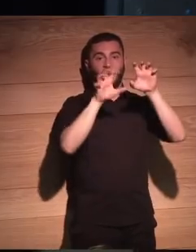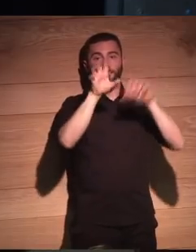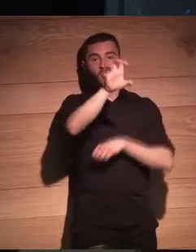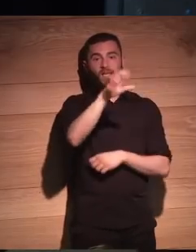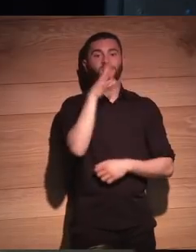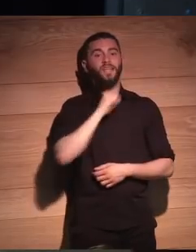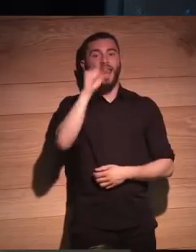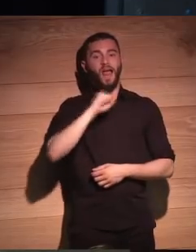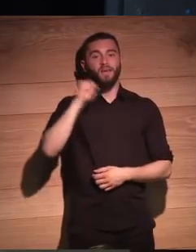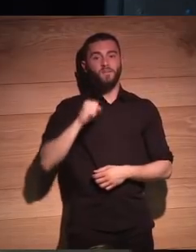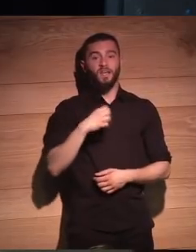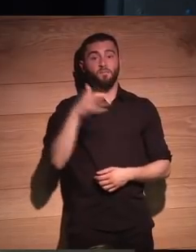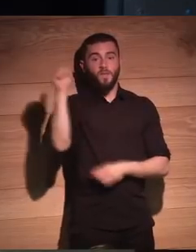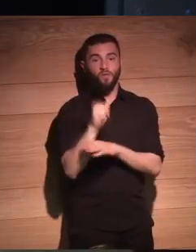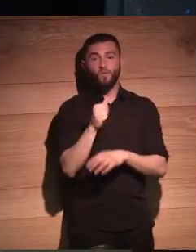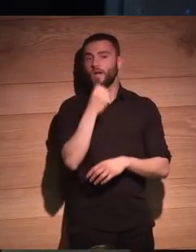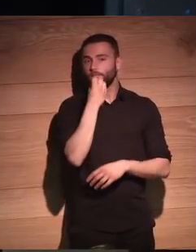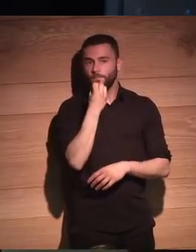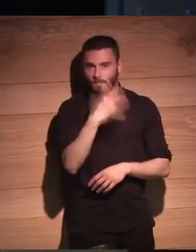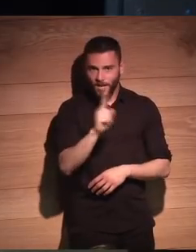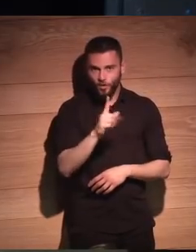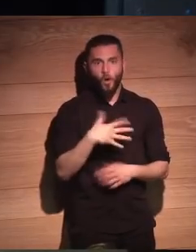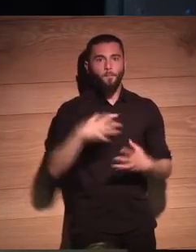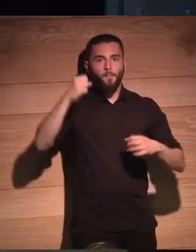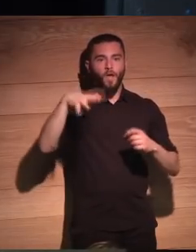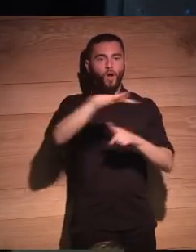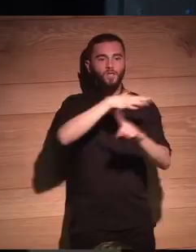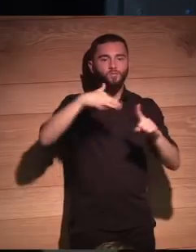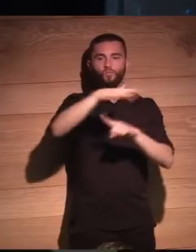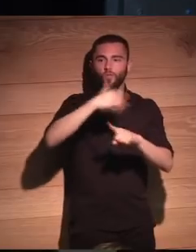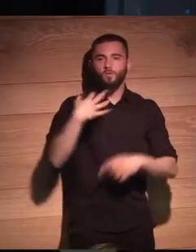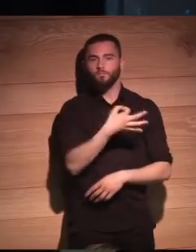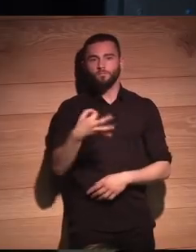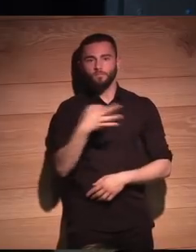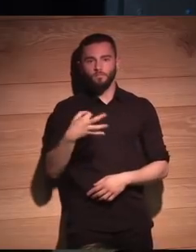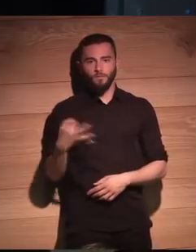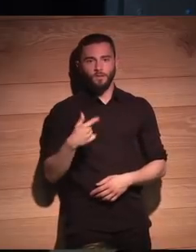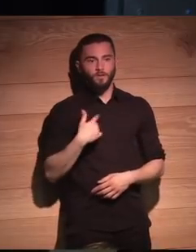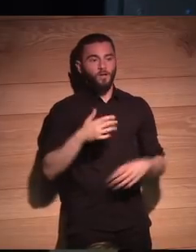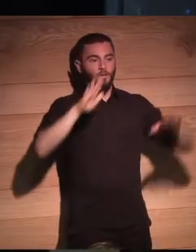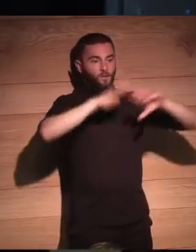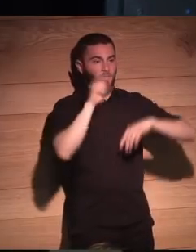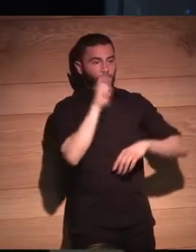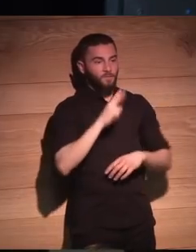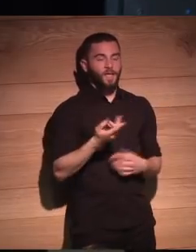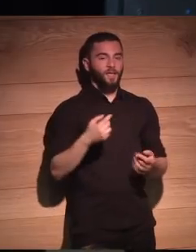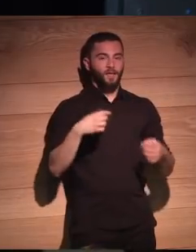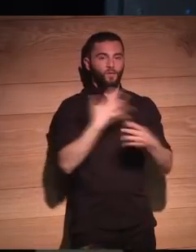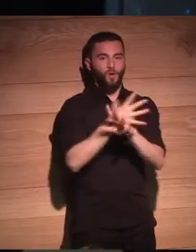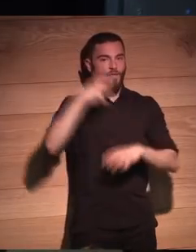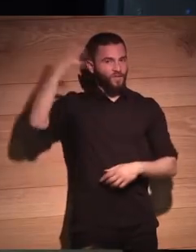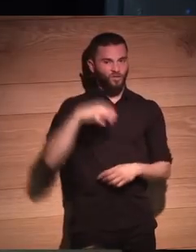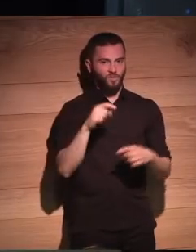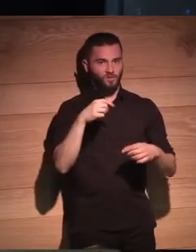punto de vista de dirección artística, ¿no? Y las cosas suceden por la noche y se ve, no como en Juego de Tronos, ¿no? Aprovechando con las oscuridades.